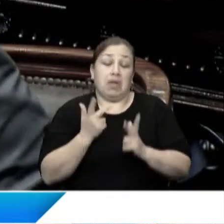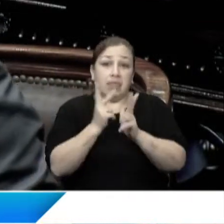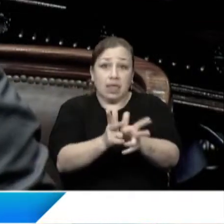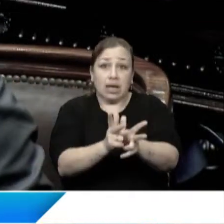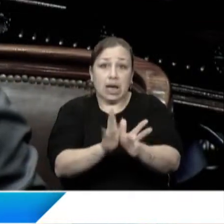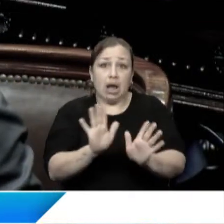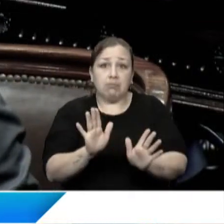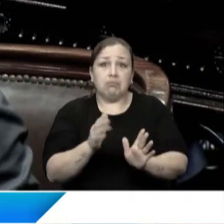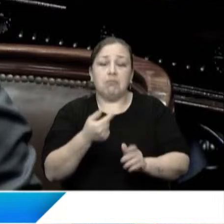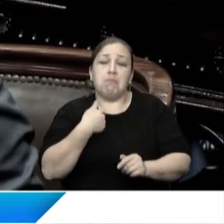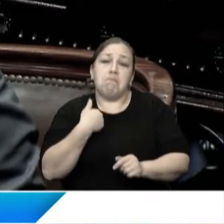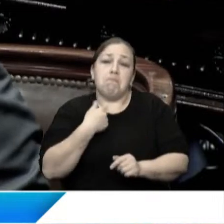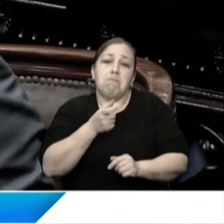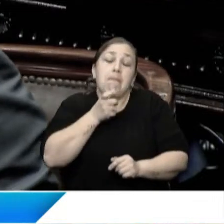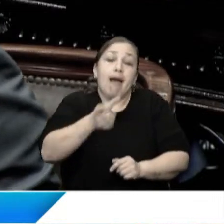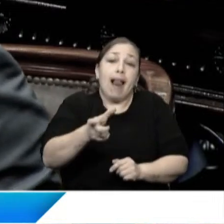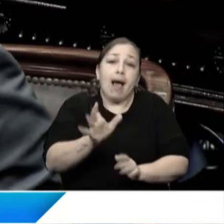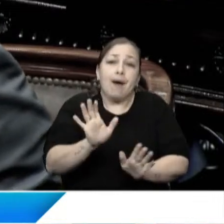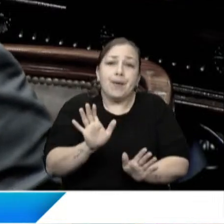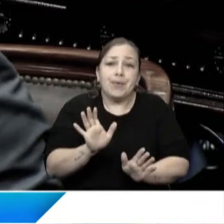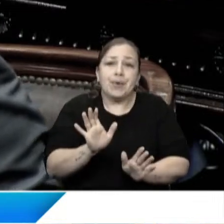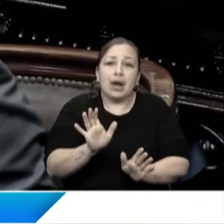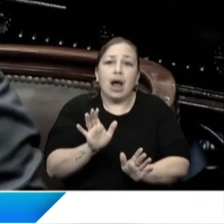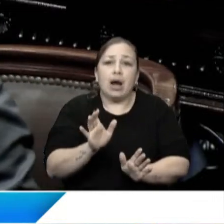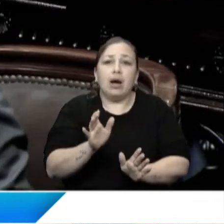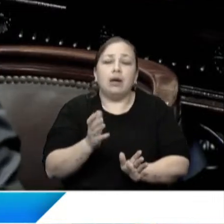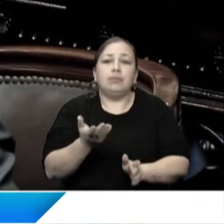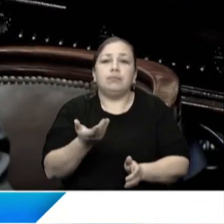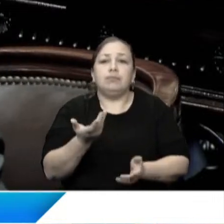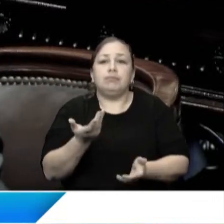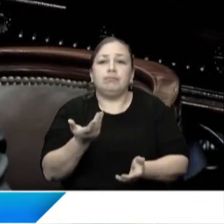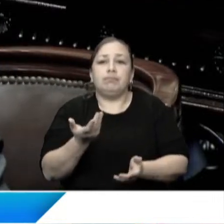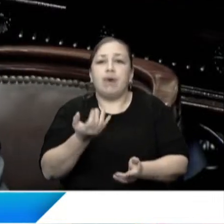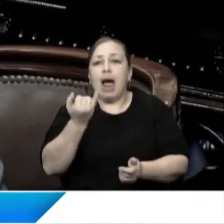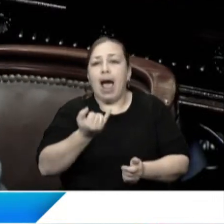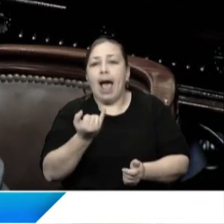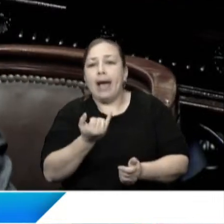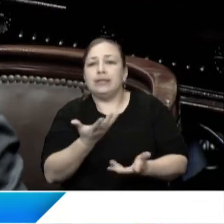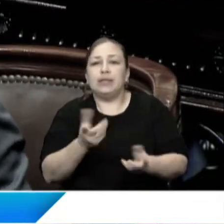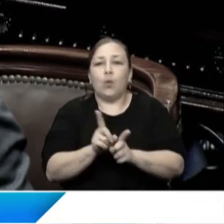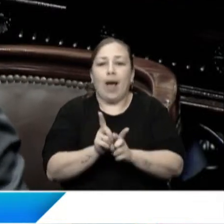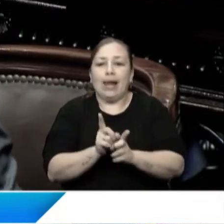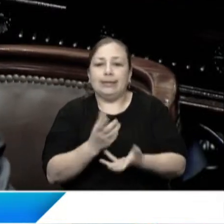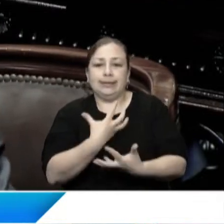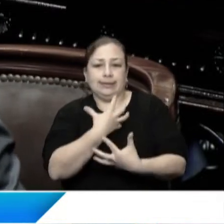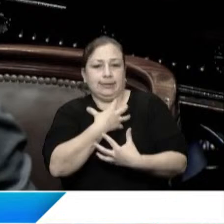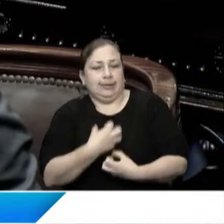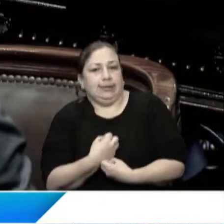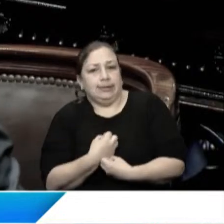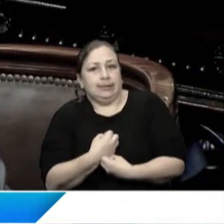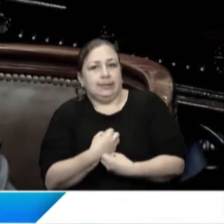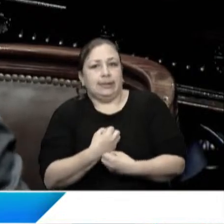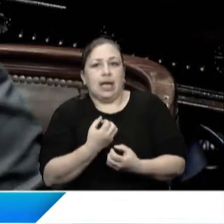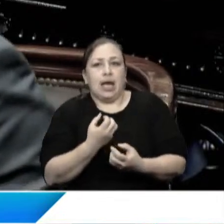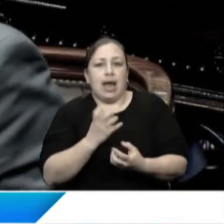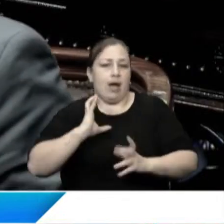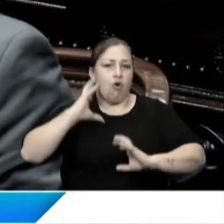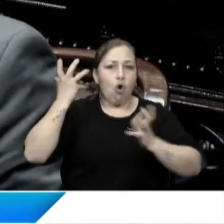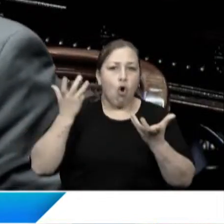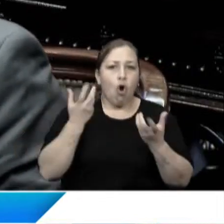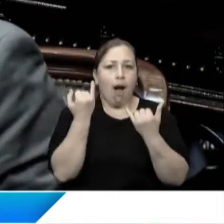y sé que mis palabras tienen algo de indignación, de resignación o de